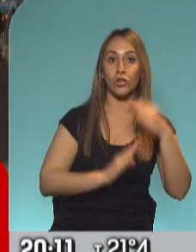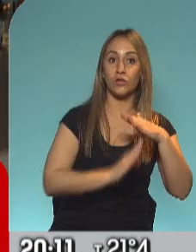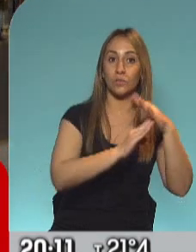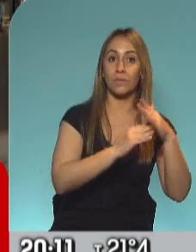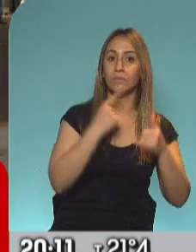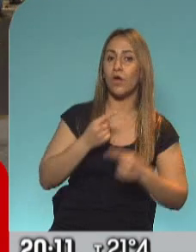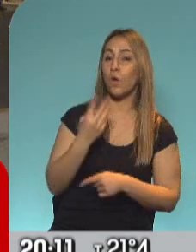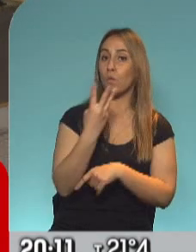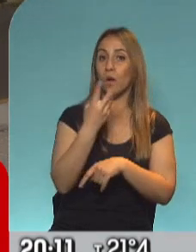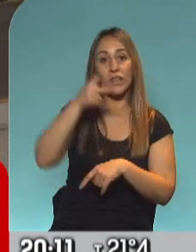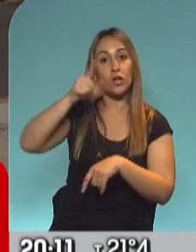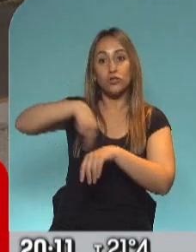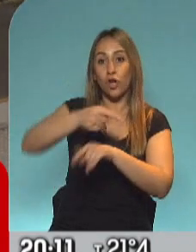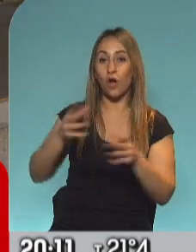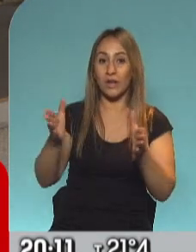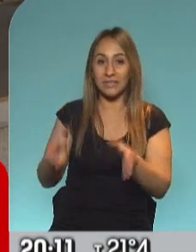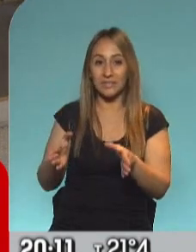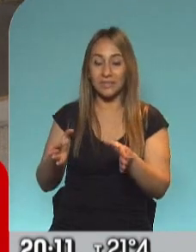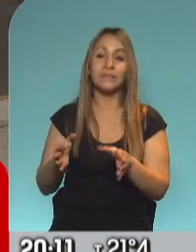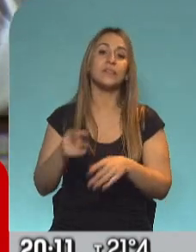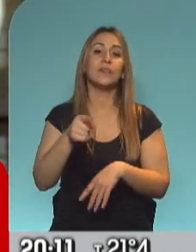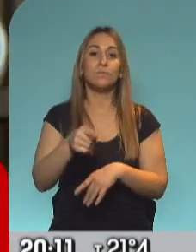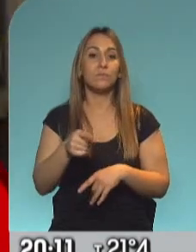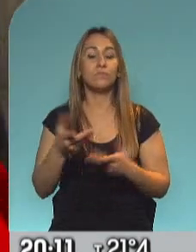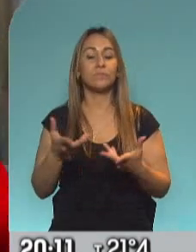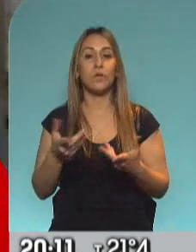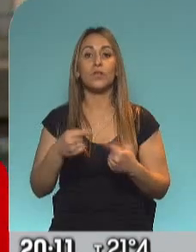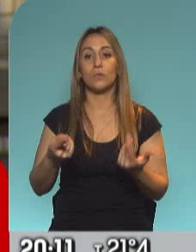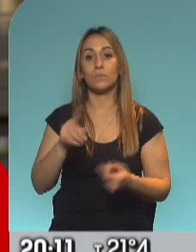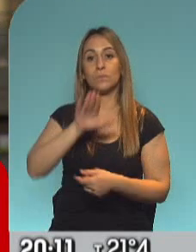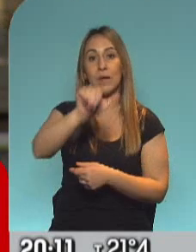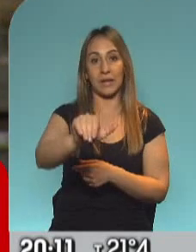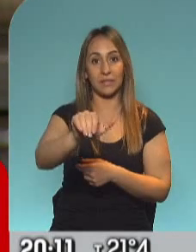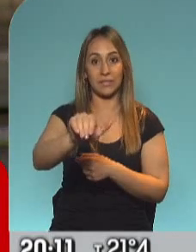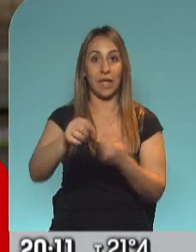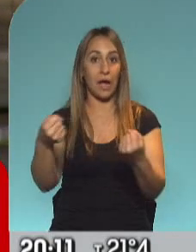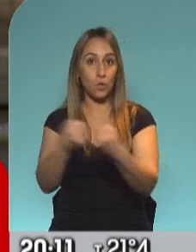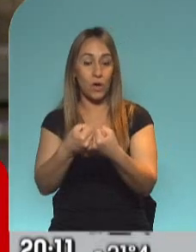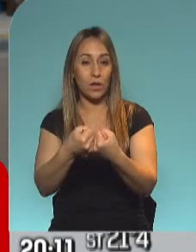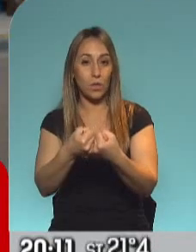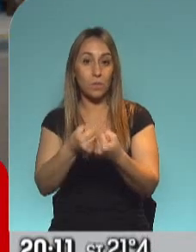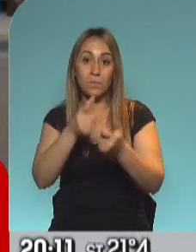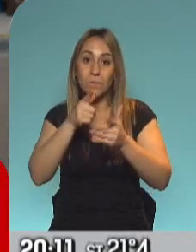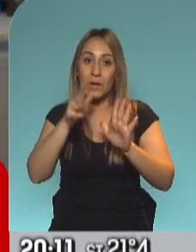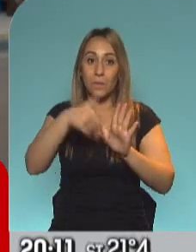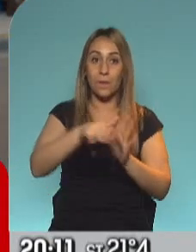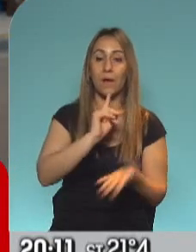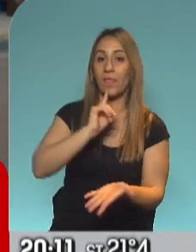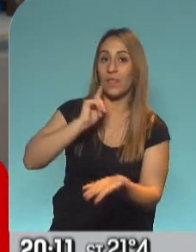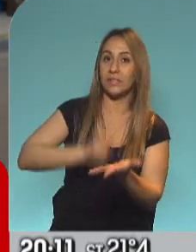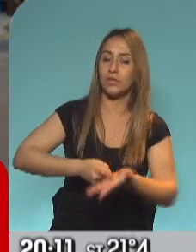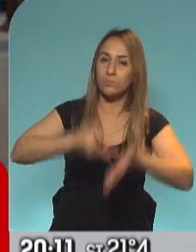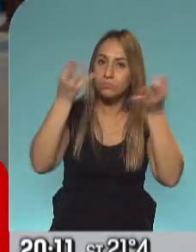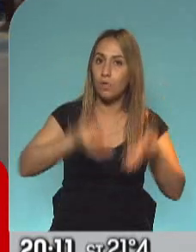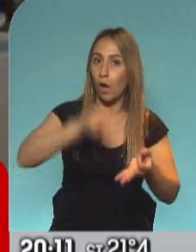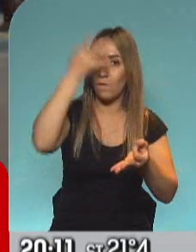de 48 horas para la Procuración, con lo cual, en el acuerdo del martes que viene, estaría en condiciones de tomar una decisión